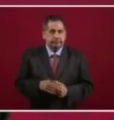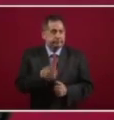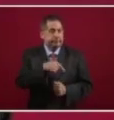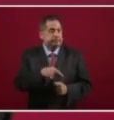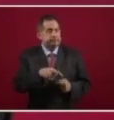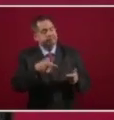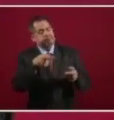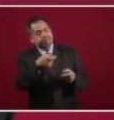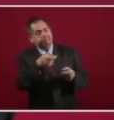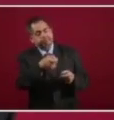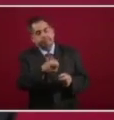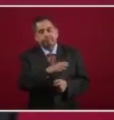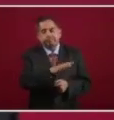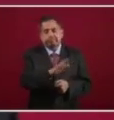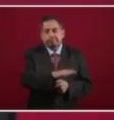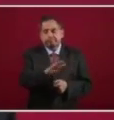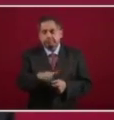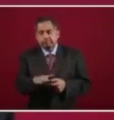asesinaron